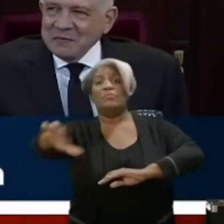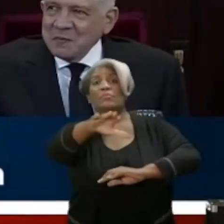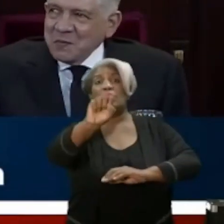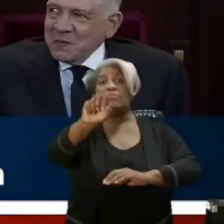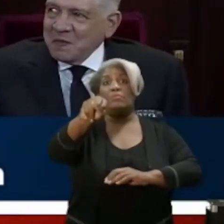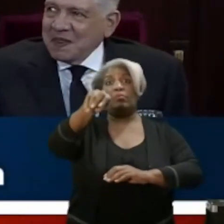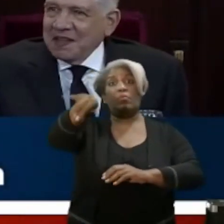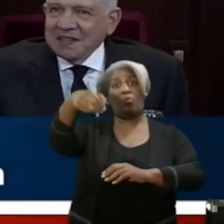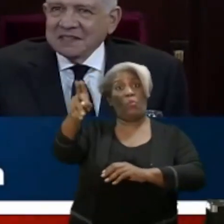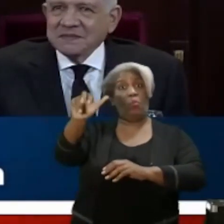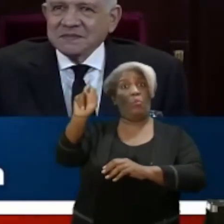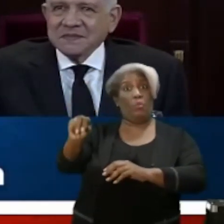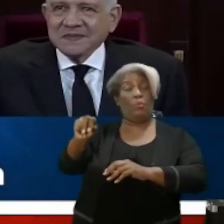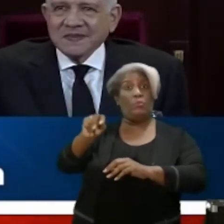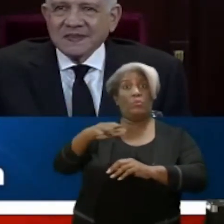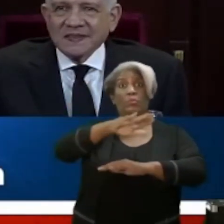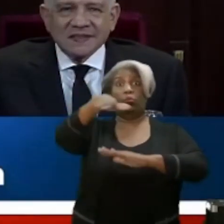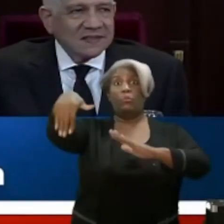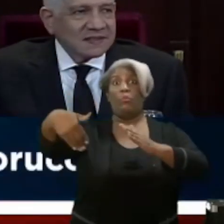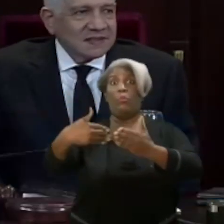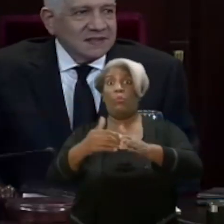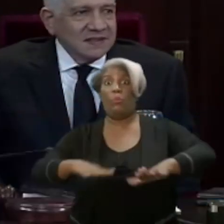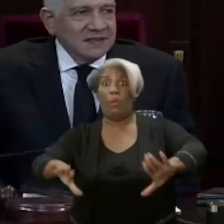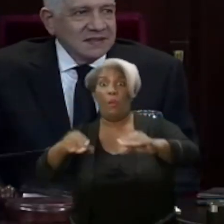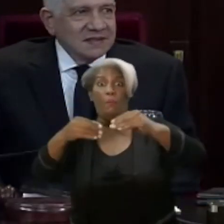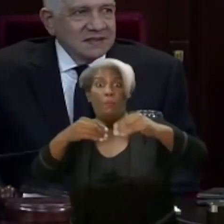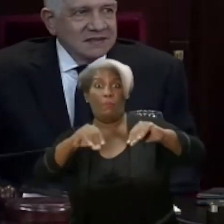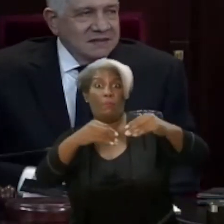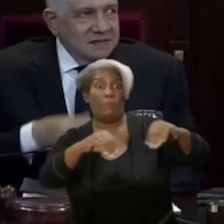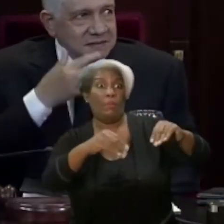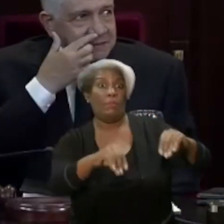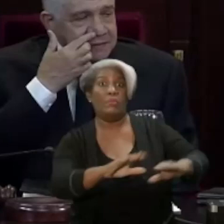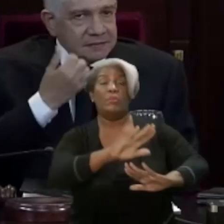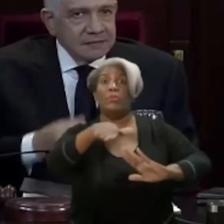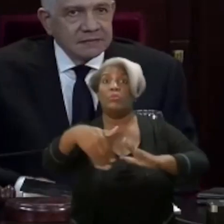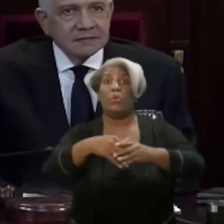Maguana, que tendrá un mercado seguro y cercano para sus productos agrícolas.